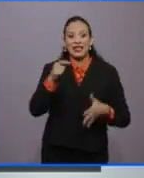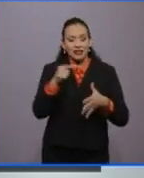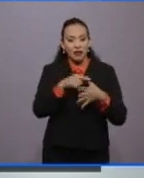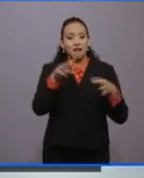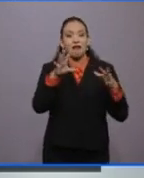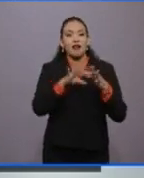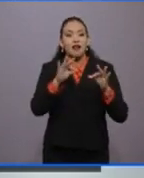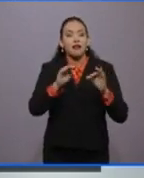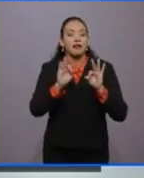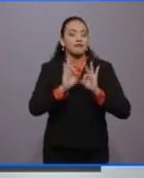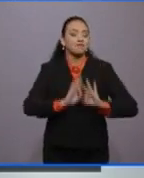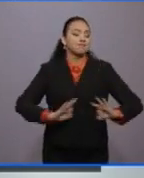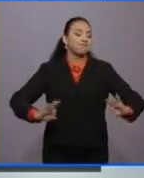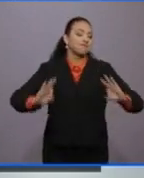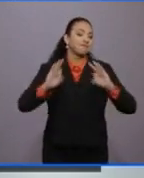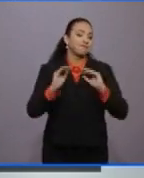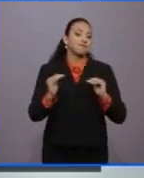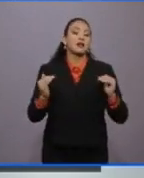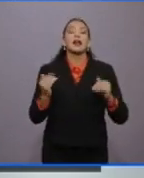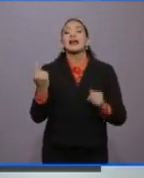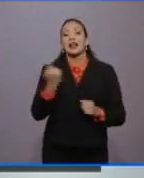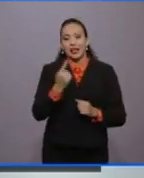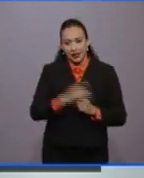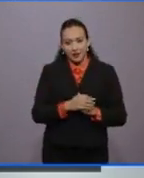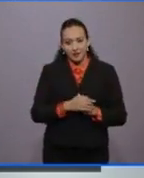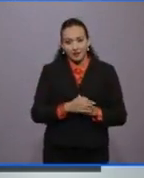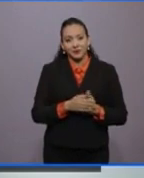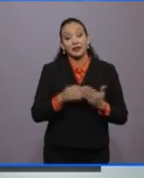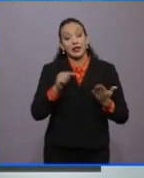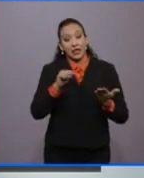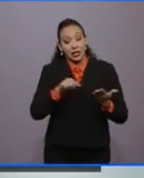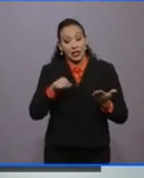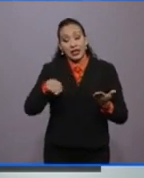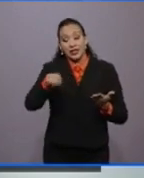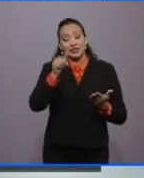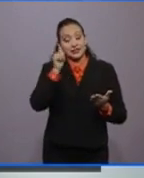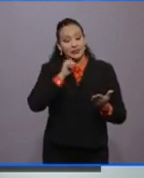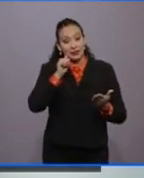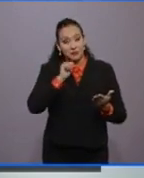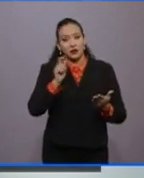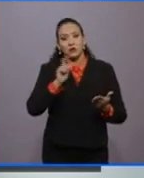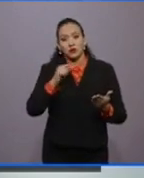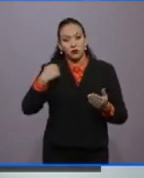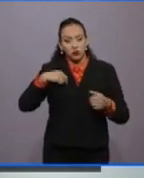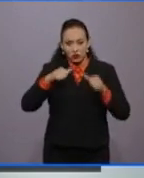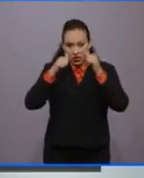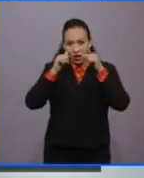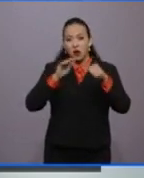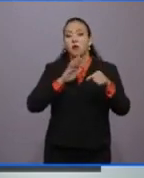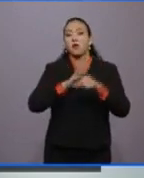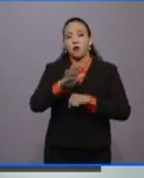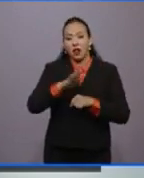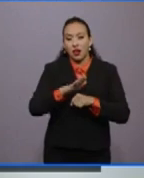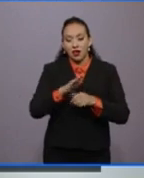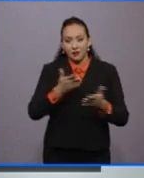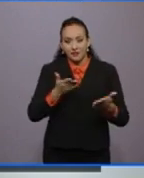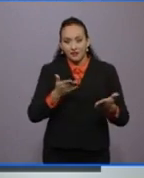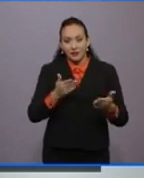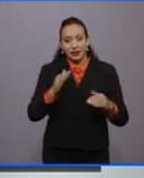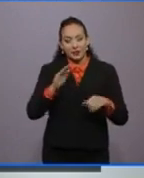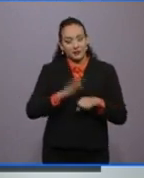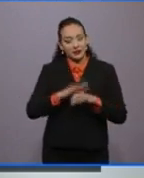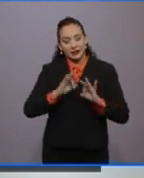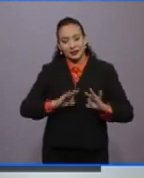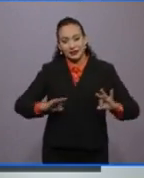la relevancia, insisto, de la relevancia que tiene siempre, que no debemos perder de vista, la relevancia